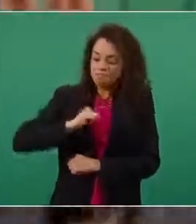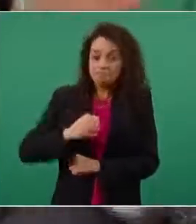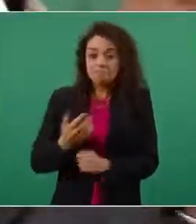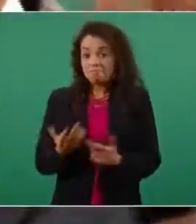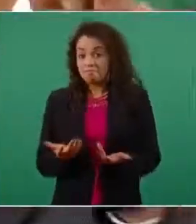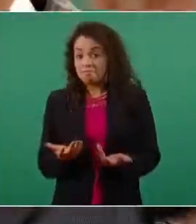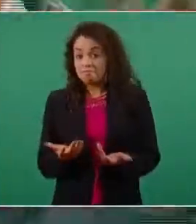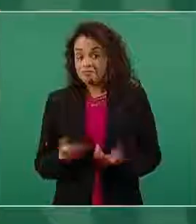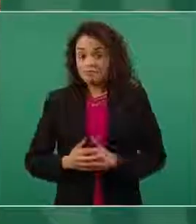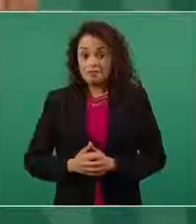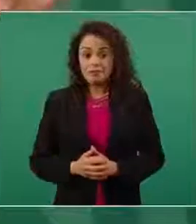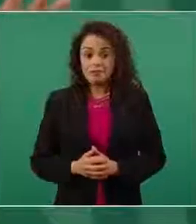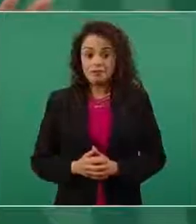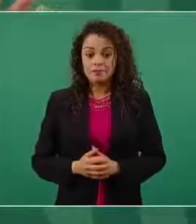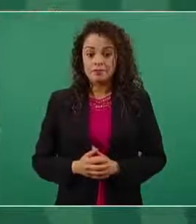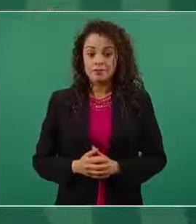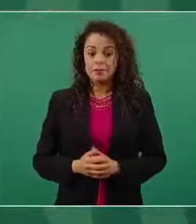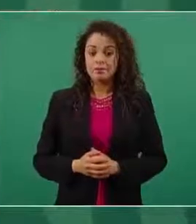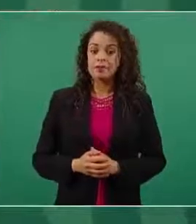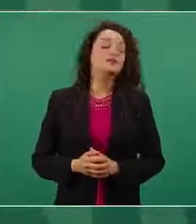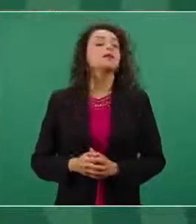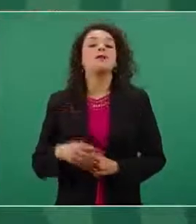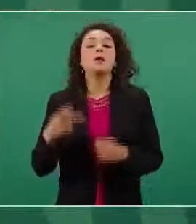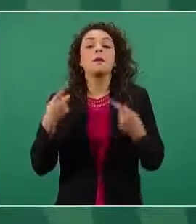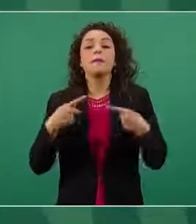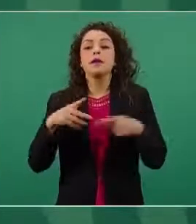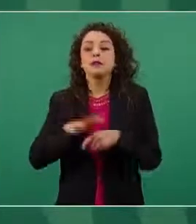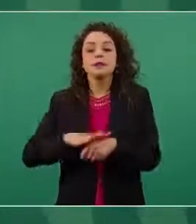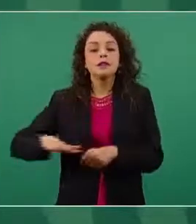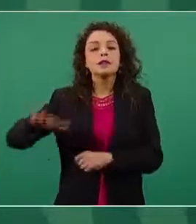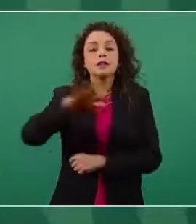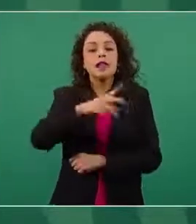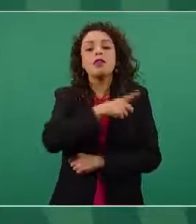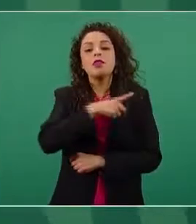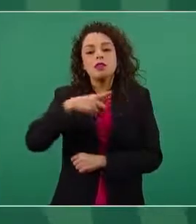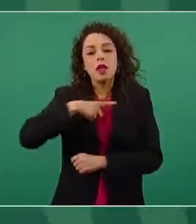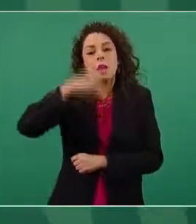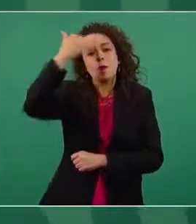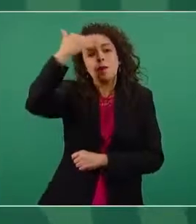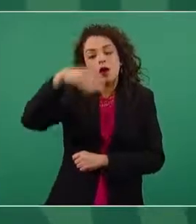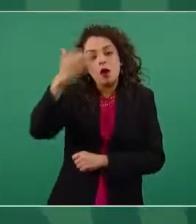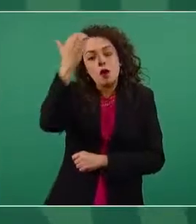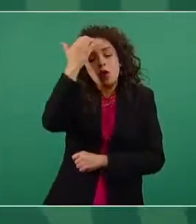Esto es para que la gente tenga la información.